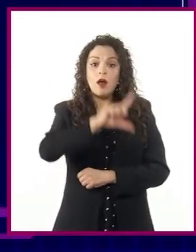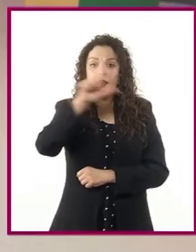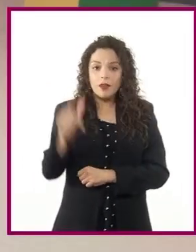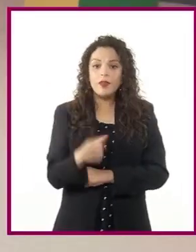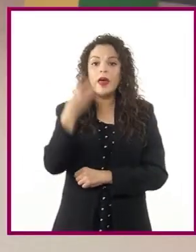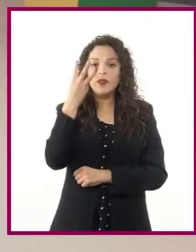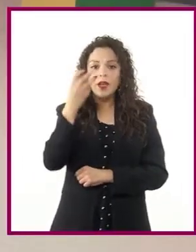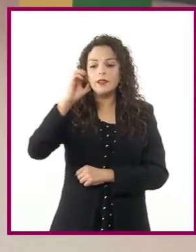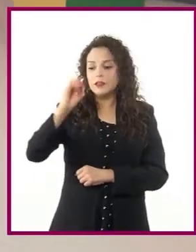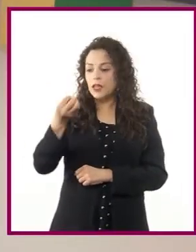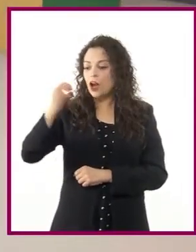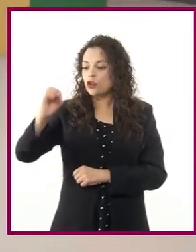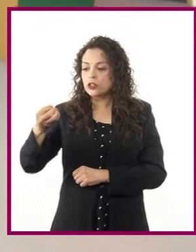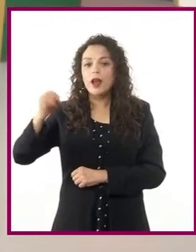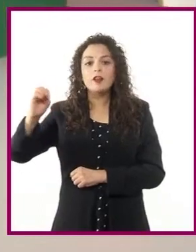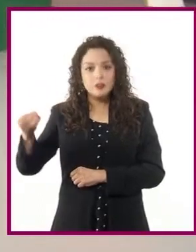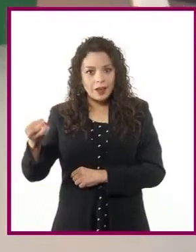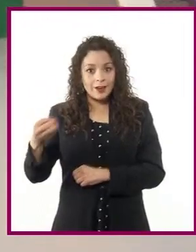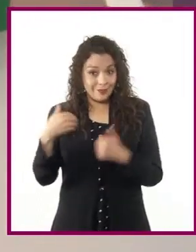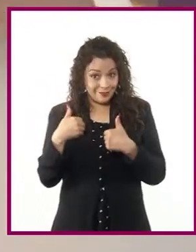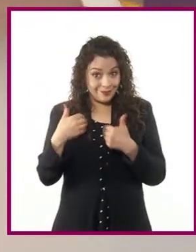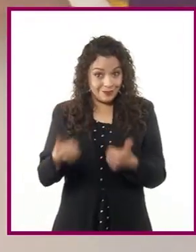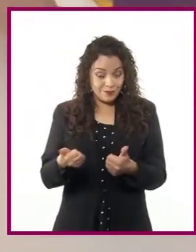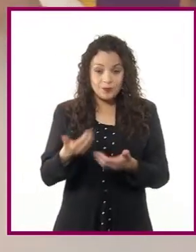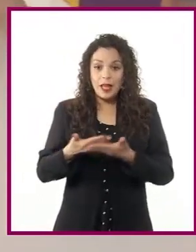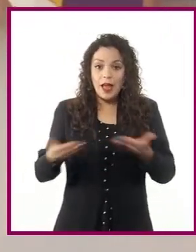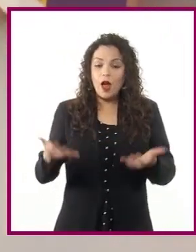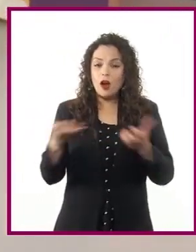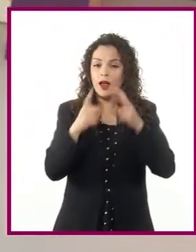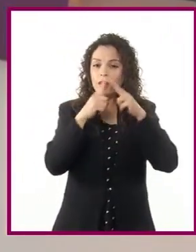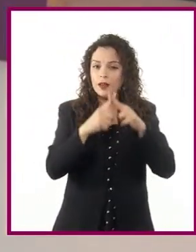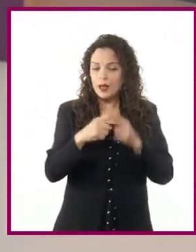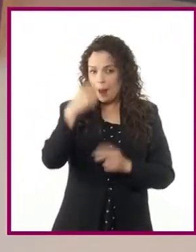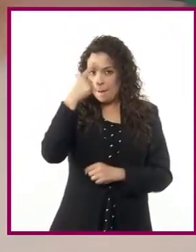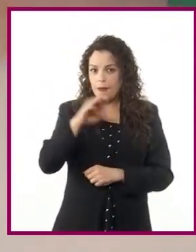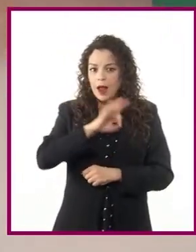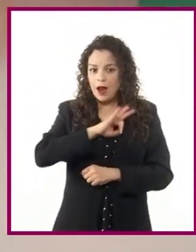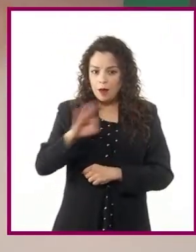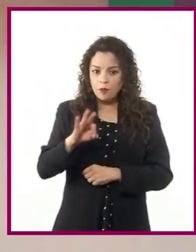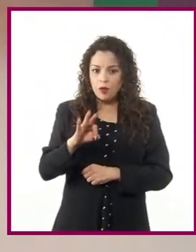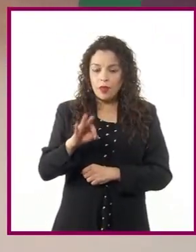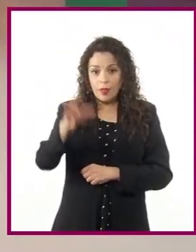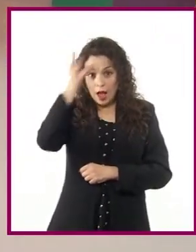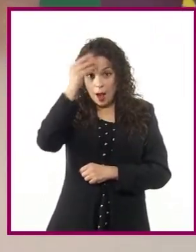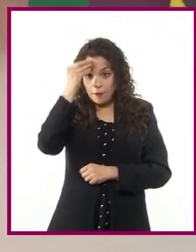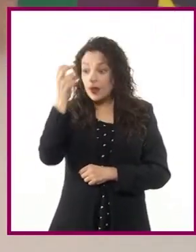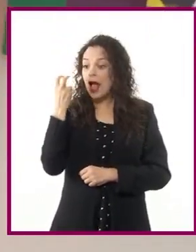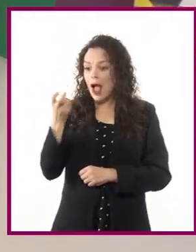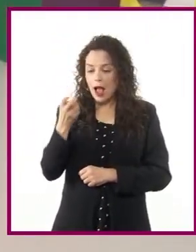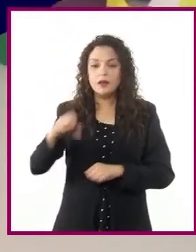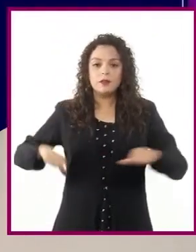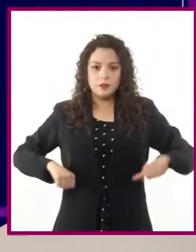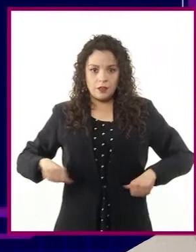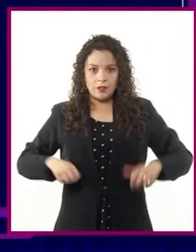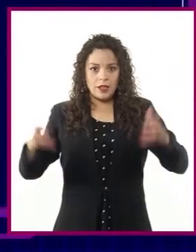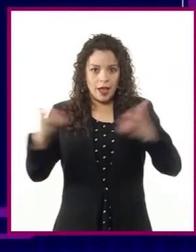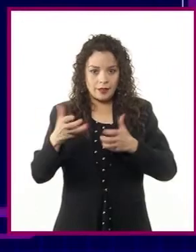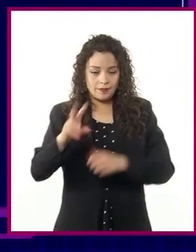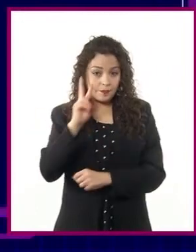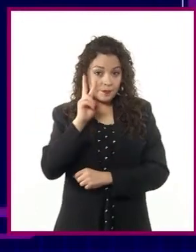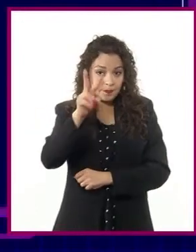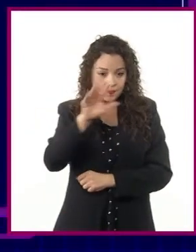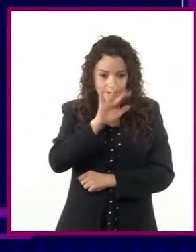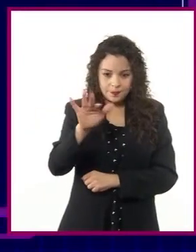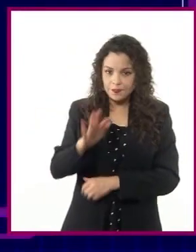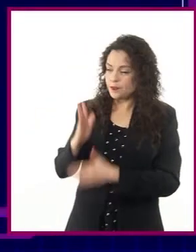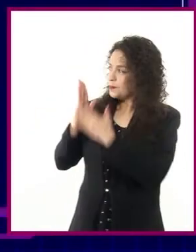ceros. Ahora, resolveremos un problema para poner en práctica lo aprendido. El problema es el siguiente.